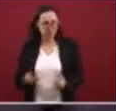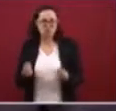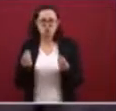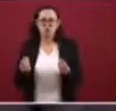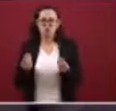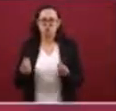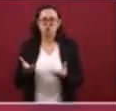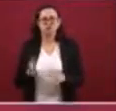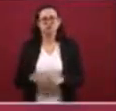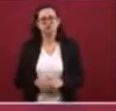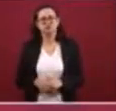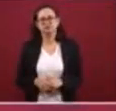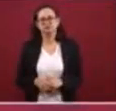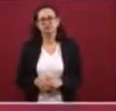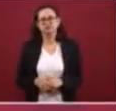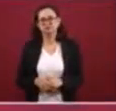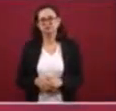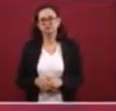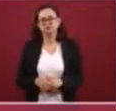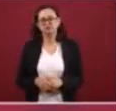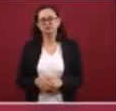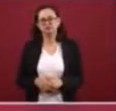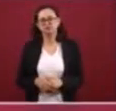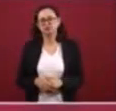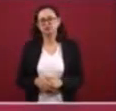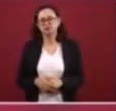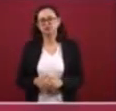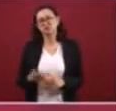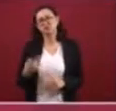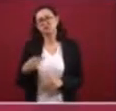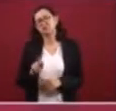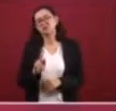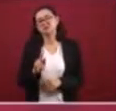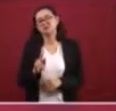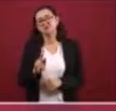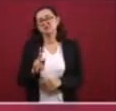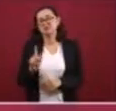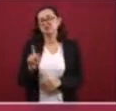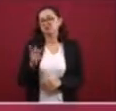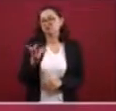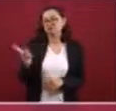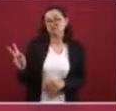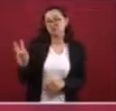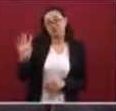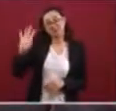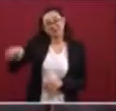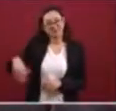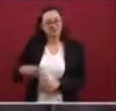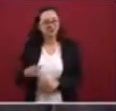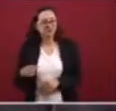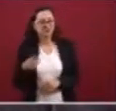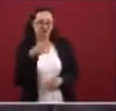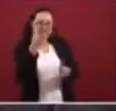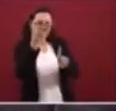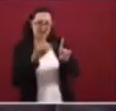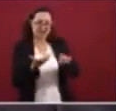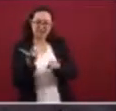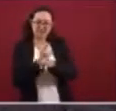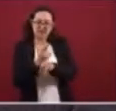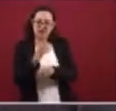o bastante por las colegiaturas. Pero no es el caso de la